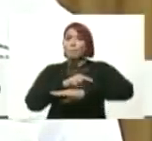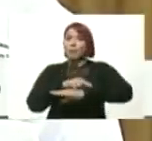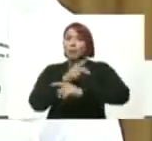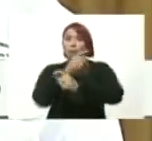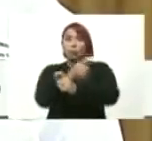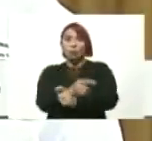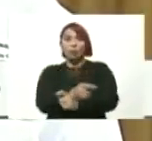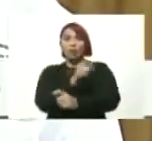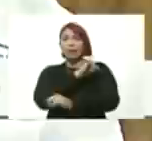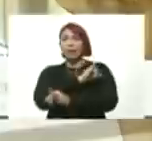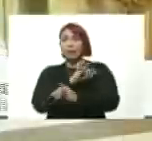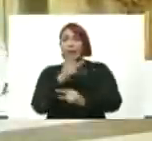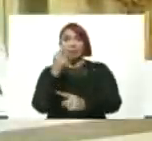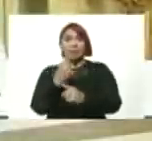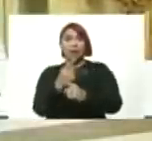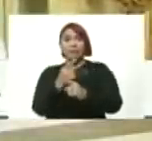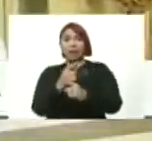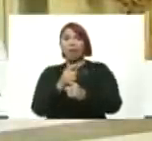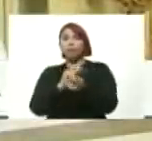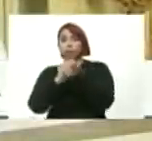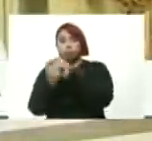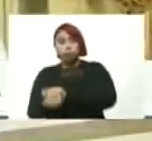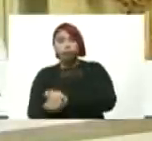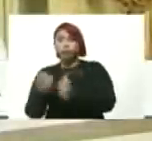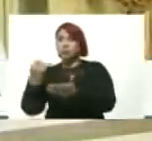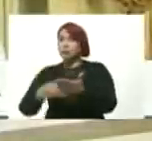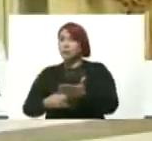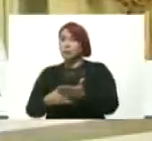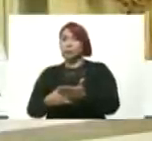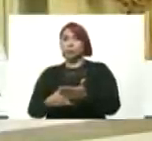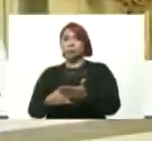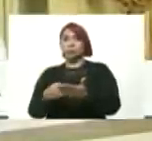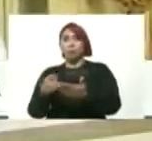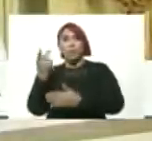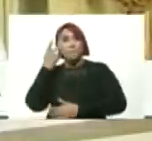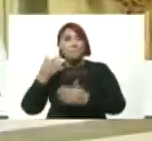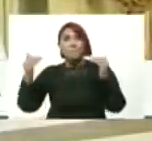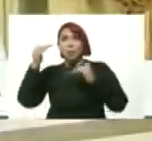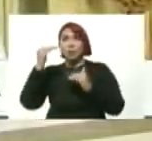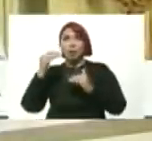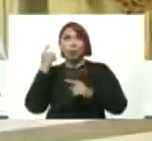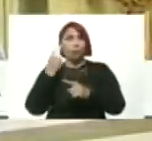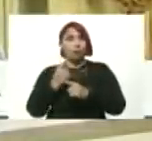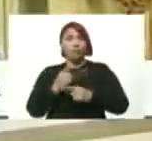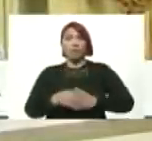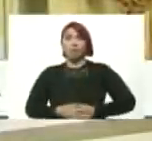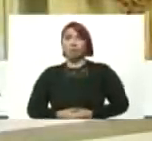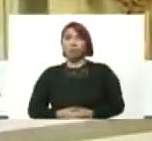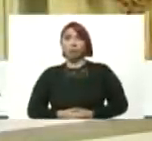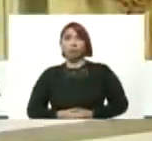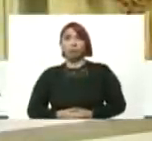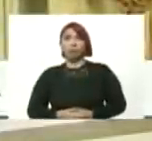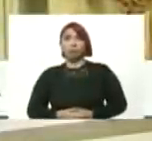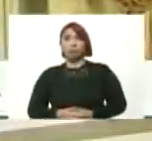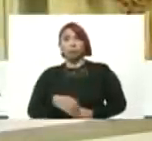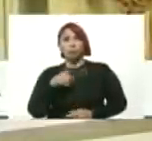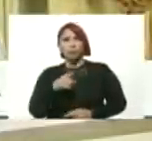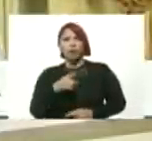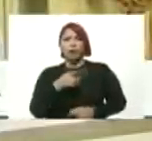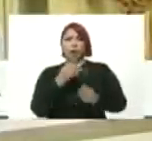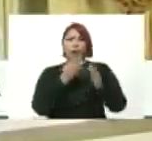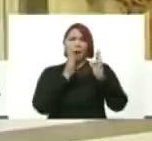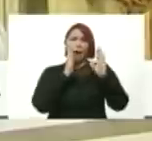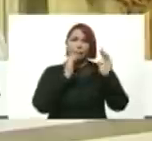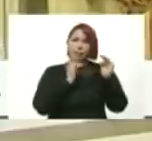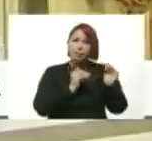médico en posgrado eso es una línea médico graduado médico en posgrado usted está atendiendo